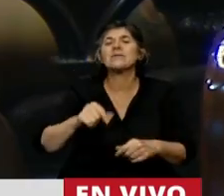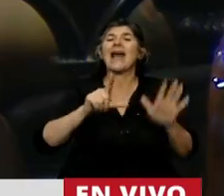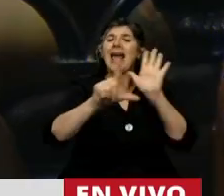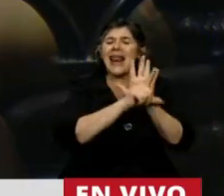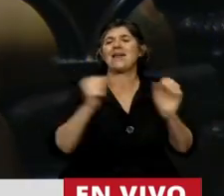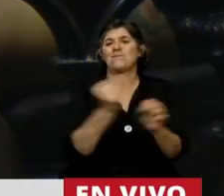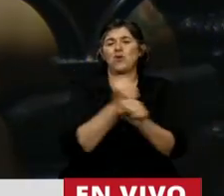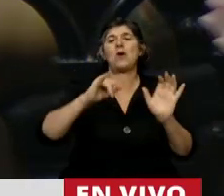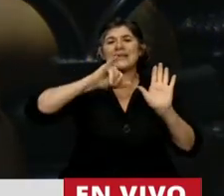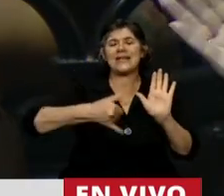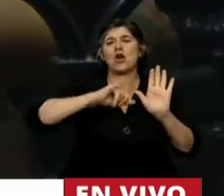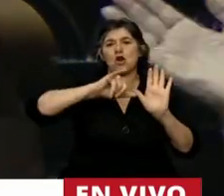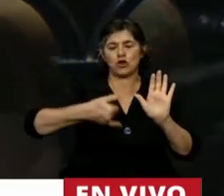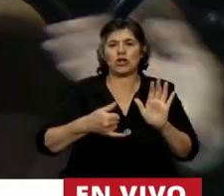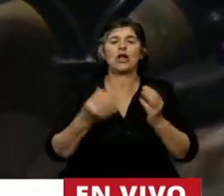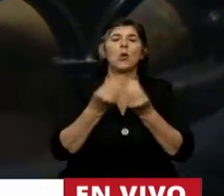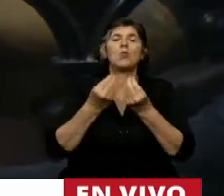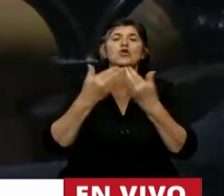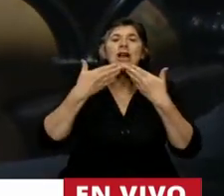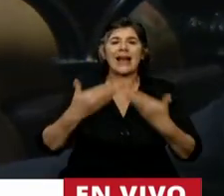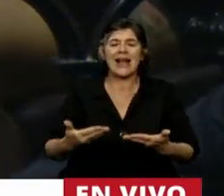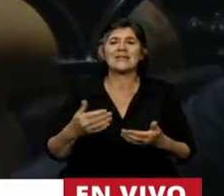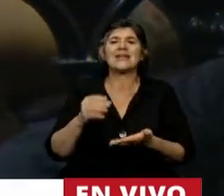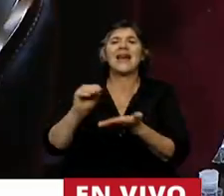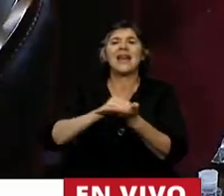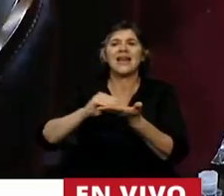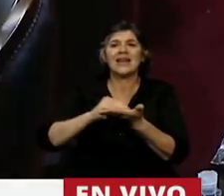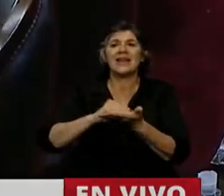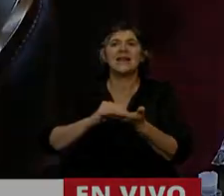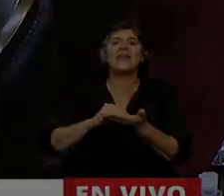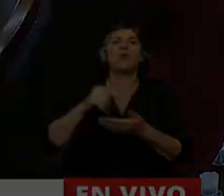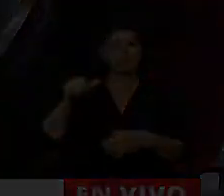muchísimas gracias diputada paola vez decían